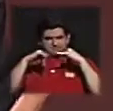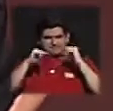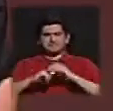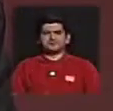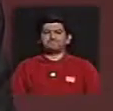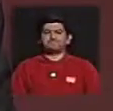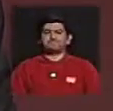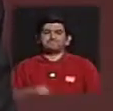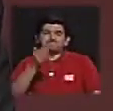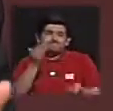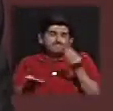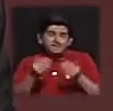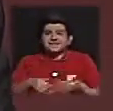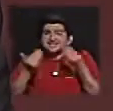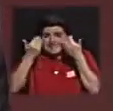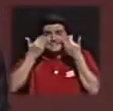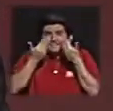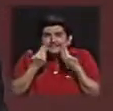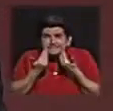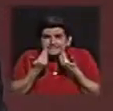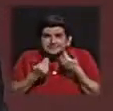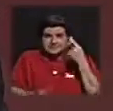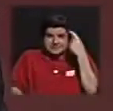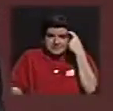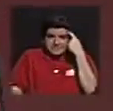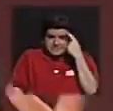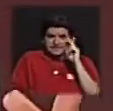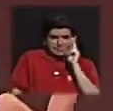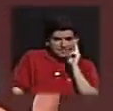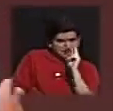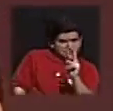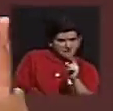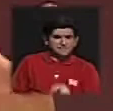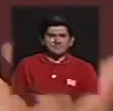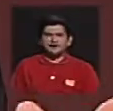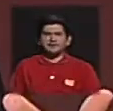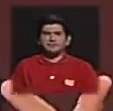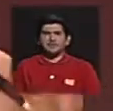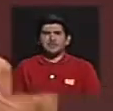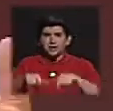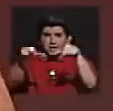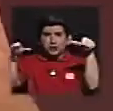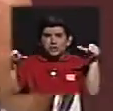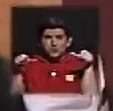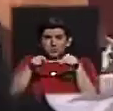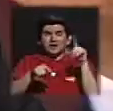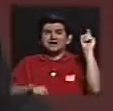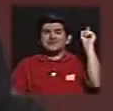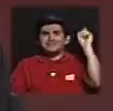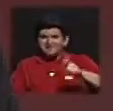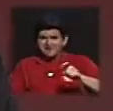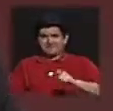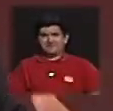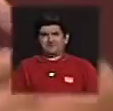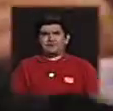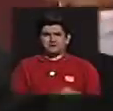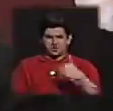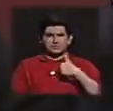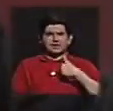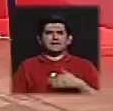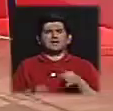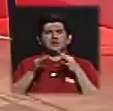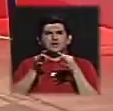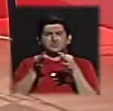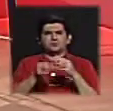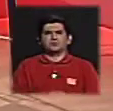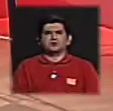resulta entristecedor ver cómo es posible que zonas que deberían estar llevando